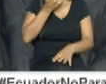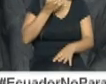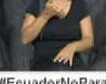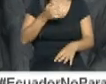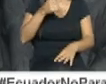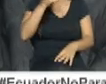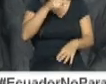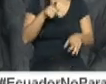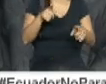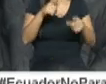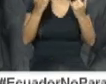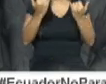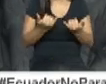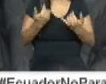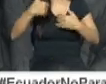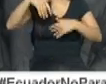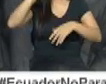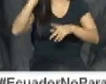se avecina